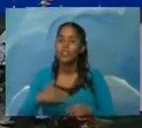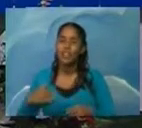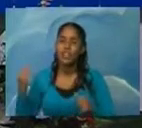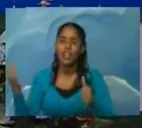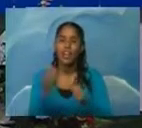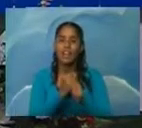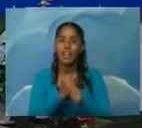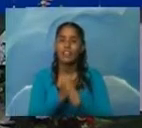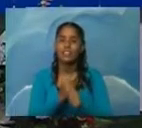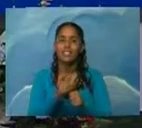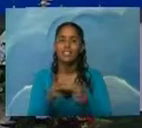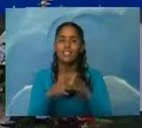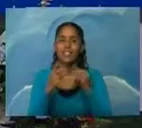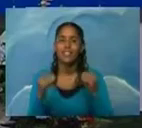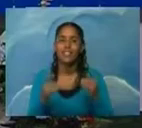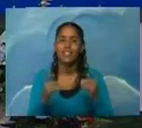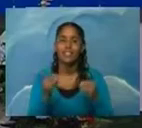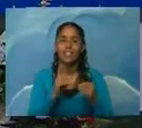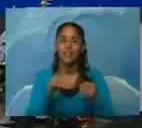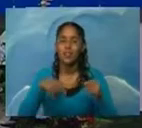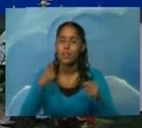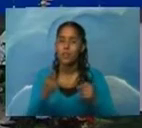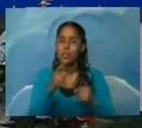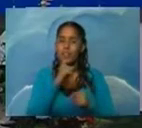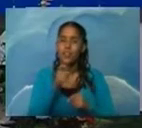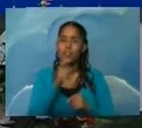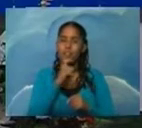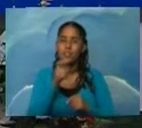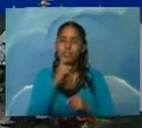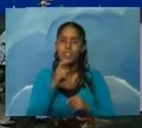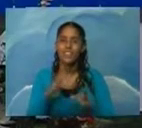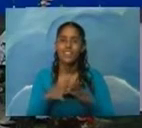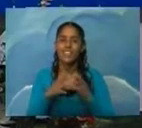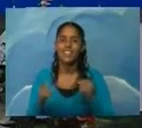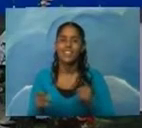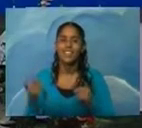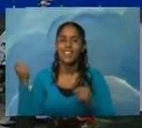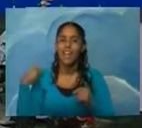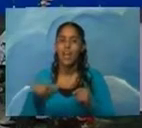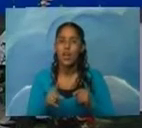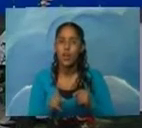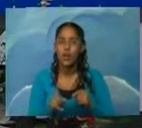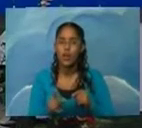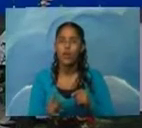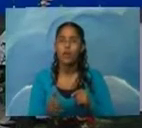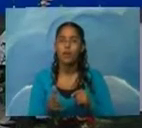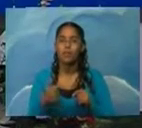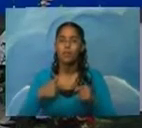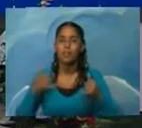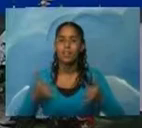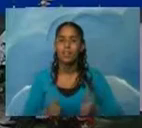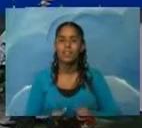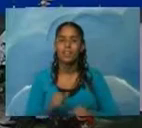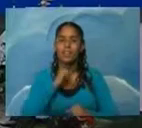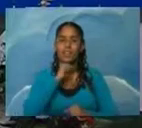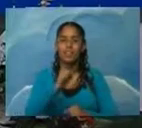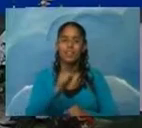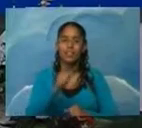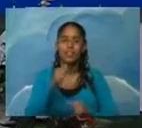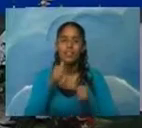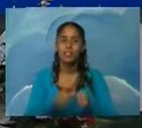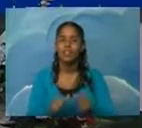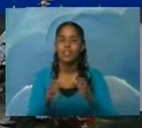alcanzar. ¡Qué va! ¡Les cuesta mucho! Tengo, Maelito es flojo, ese se queda